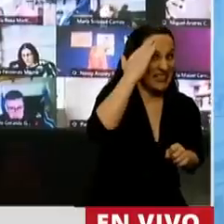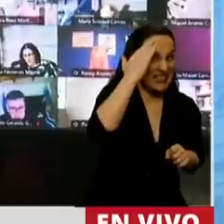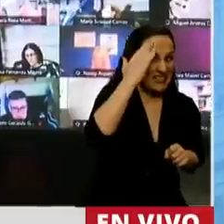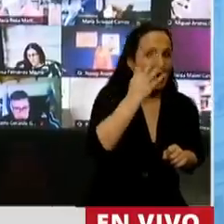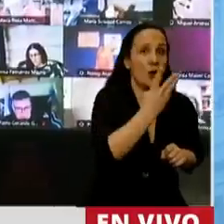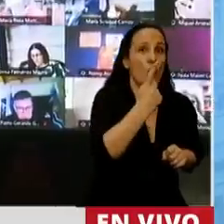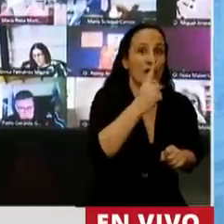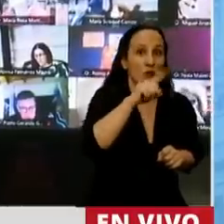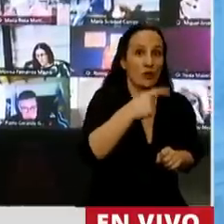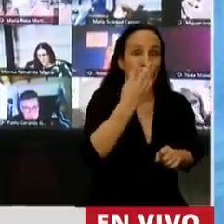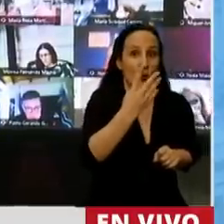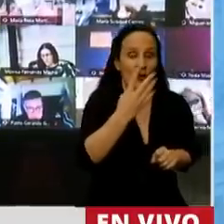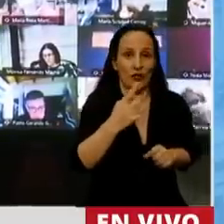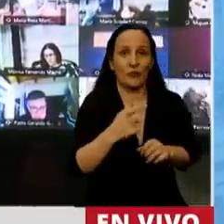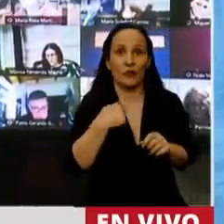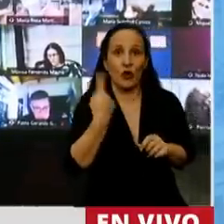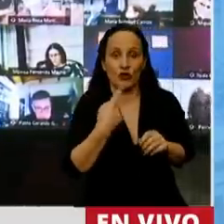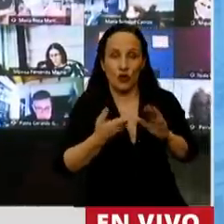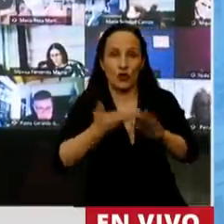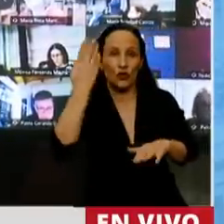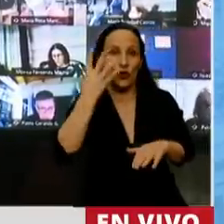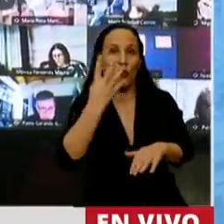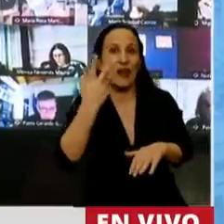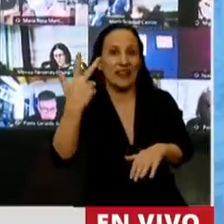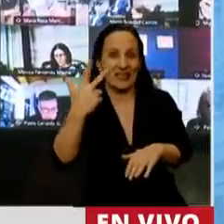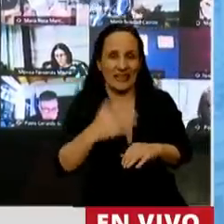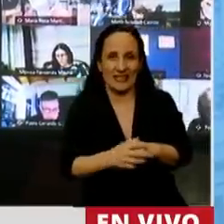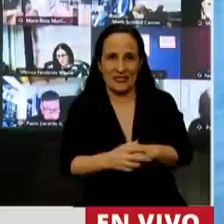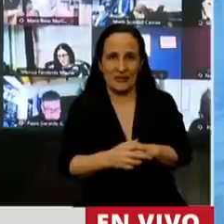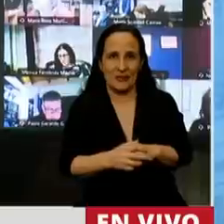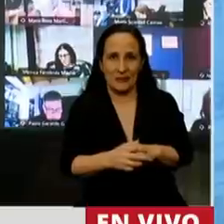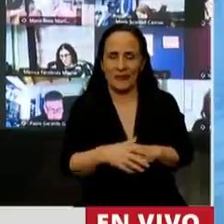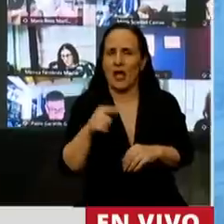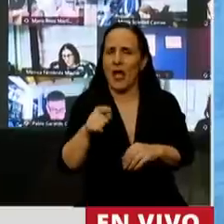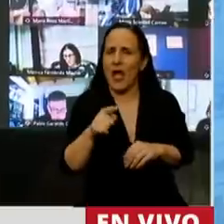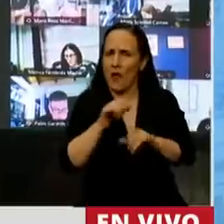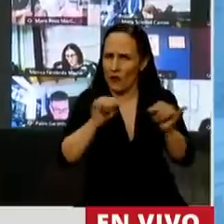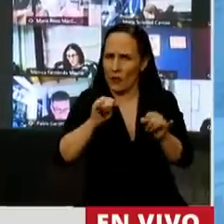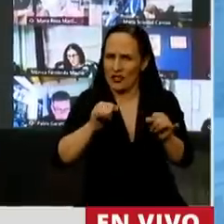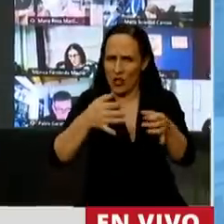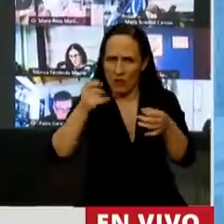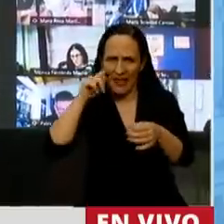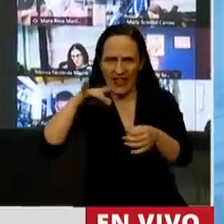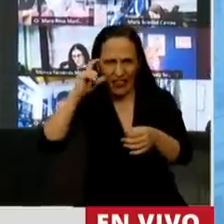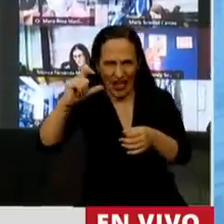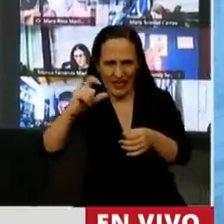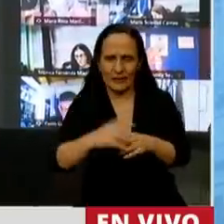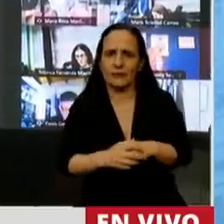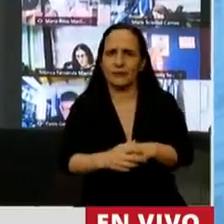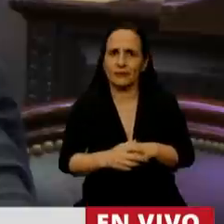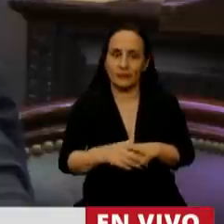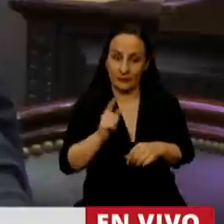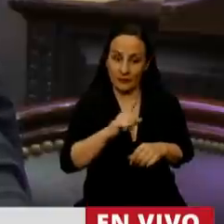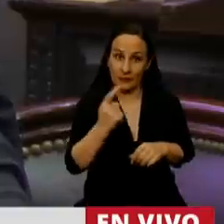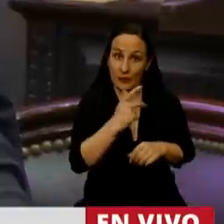nos dejaron 41 4 los subimos a 43 datos oficiales del indec en el primer